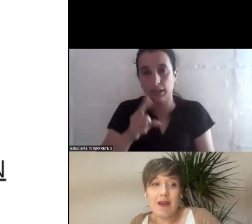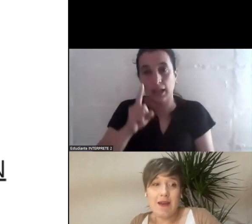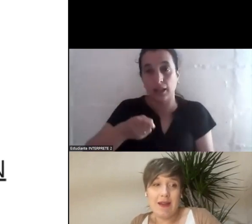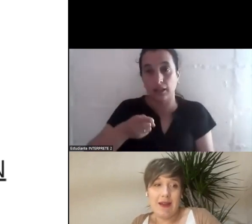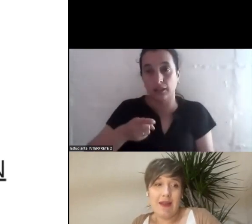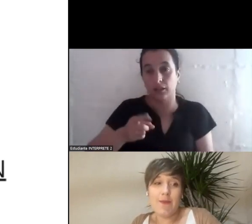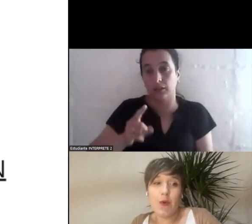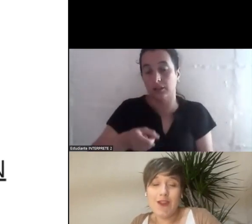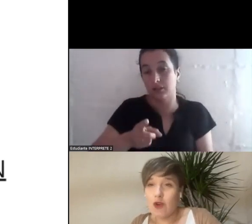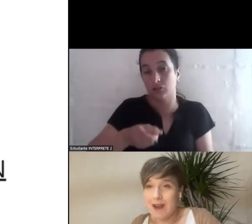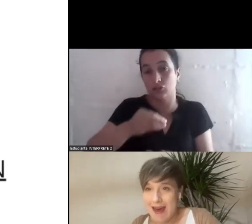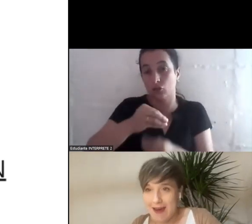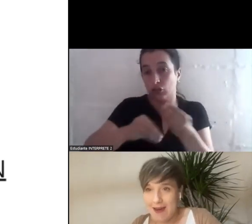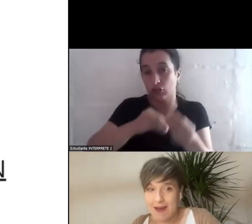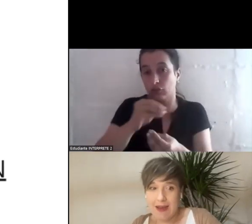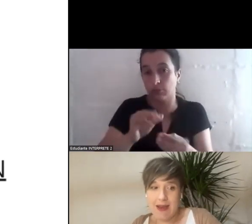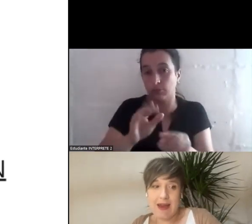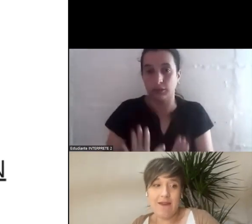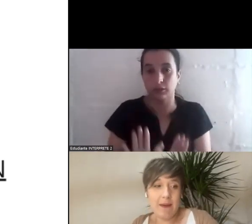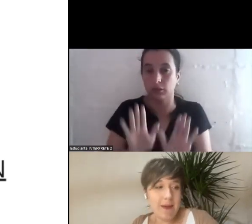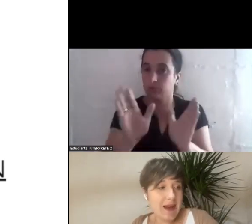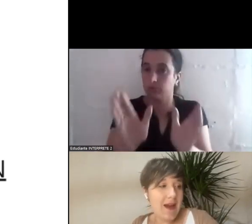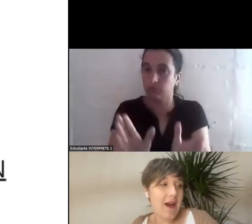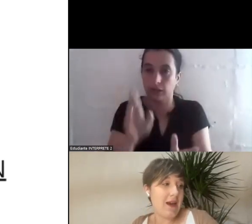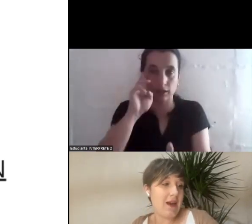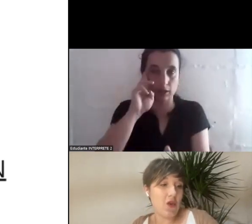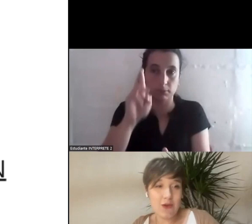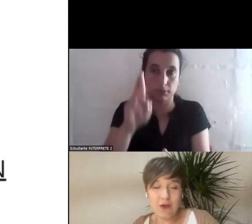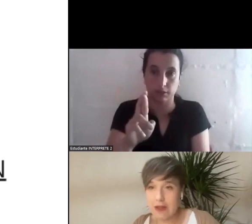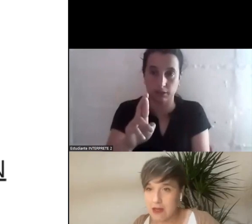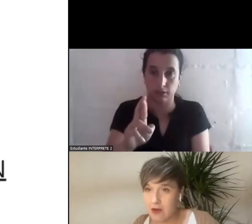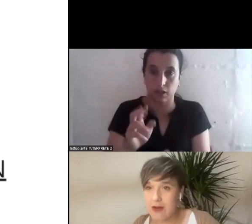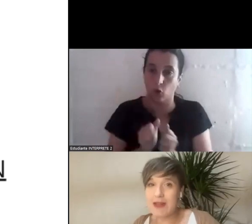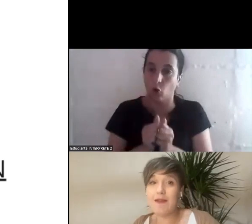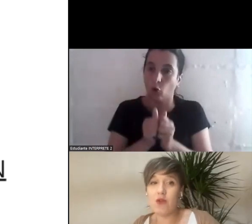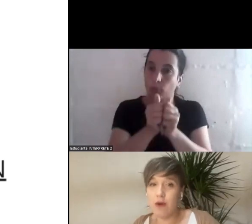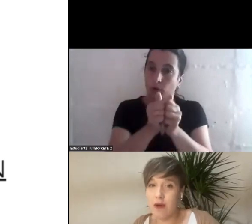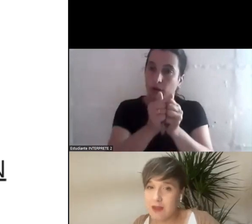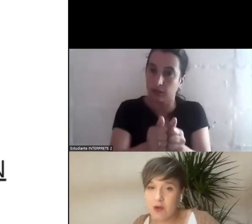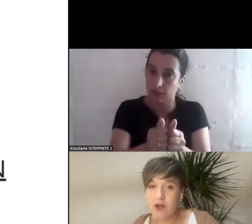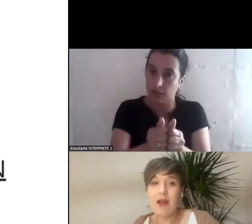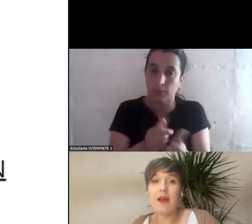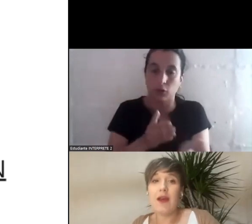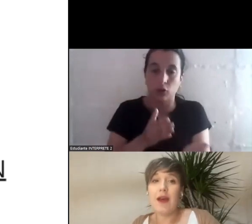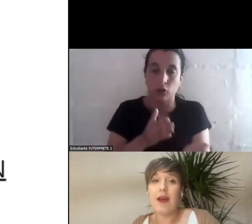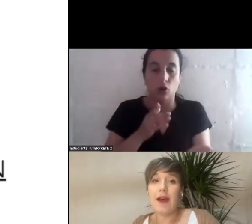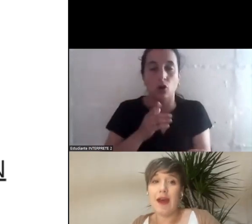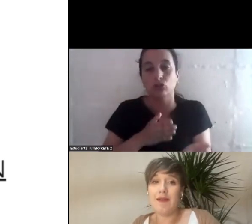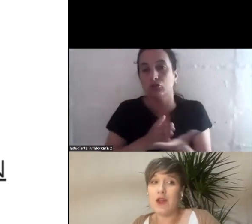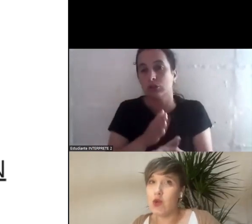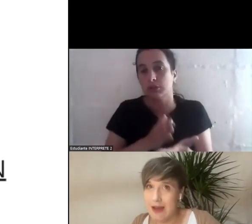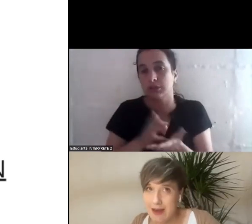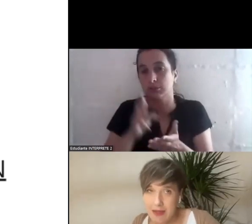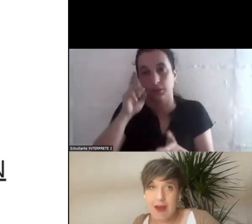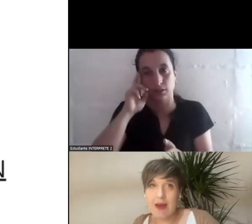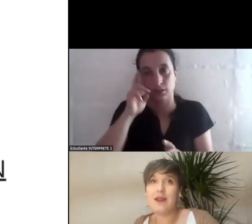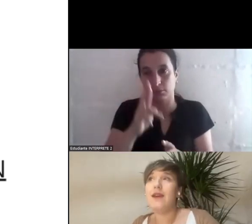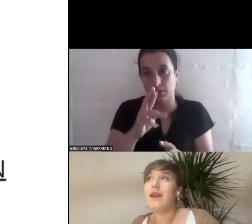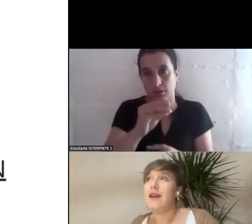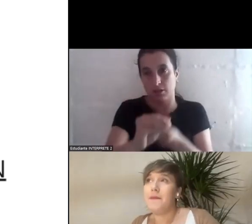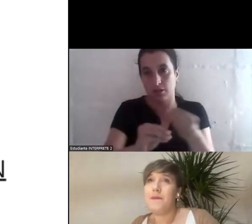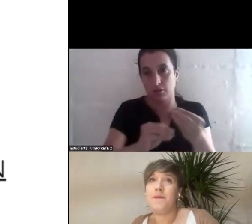creer ni dar por hecho nada. Cada familia toma sus decisiones, lleva sus ritmos, tiene sus